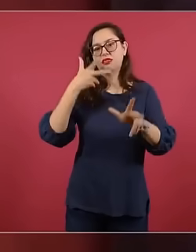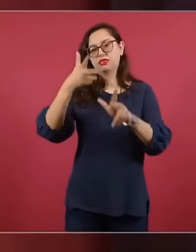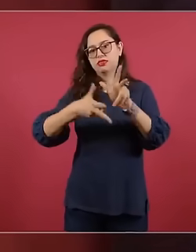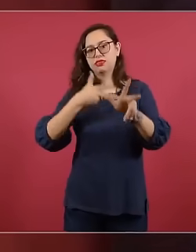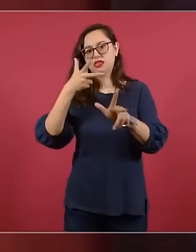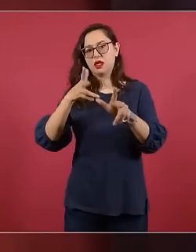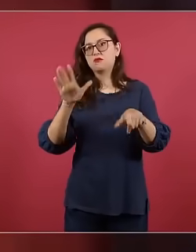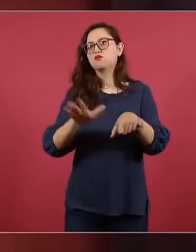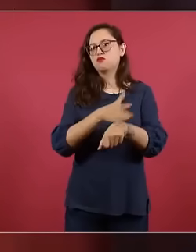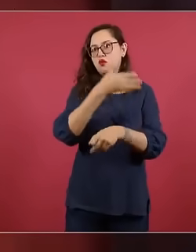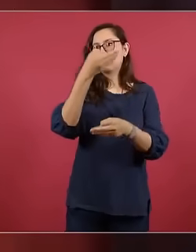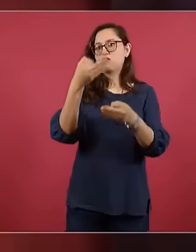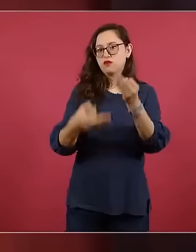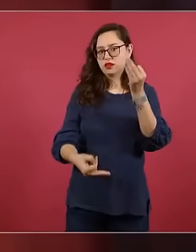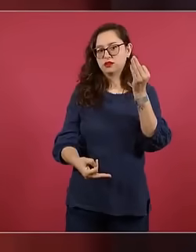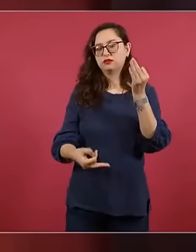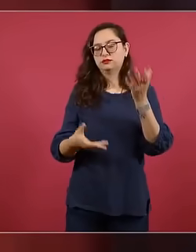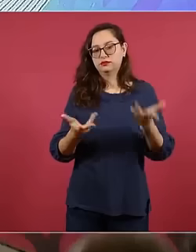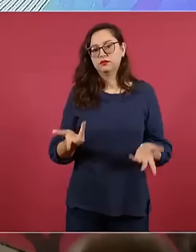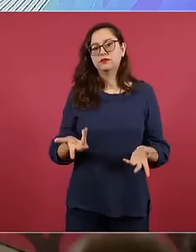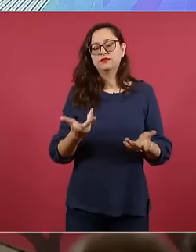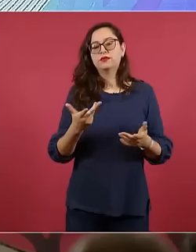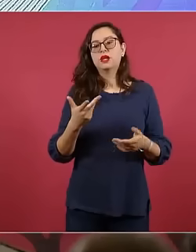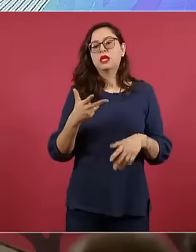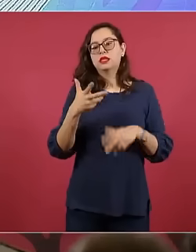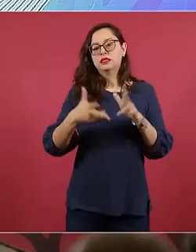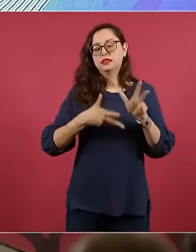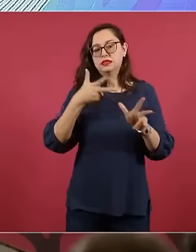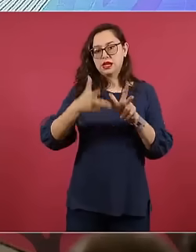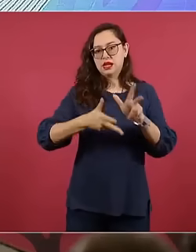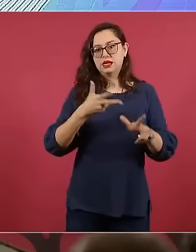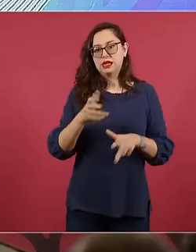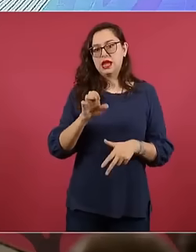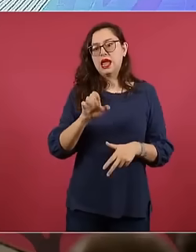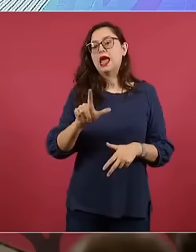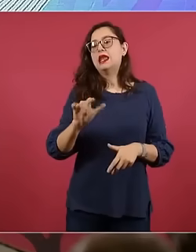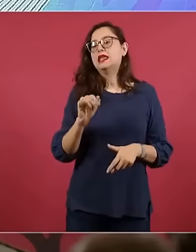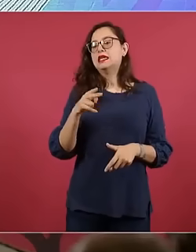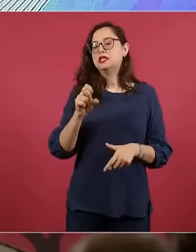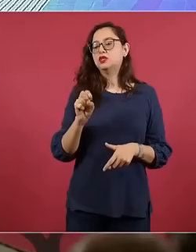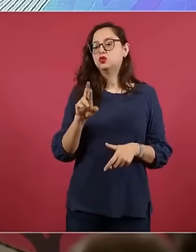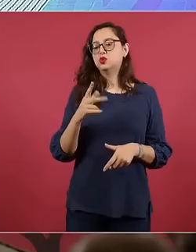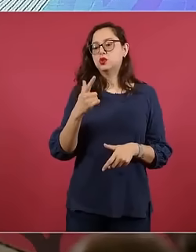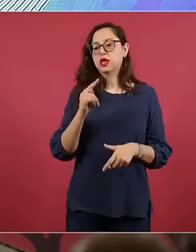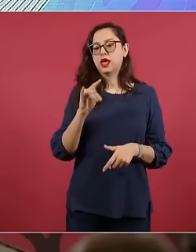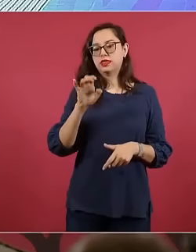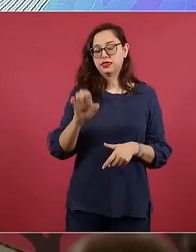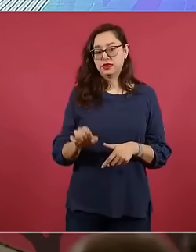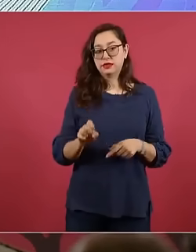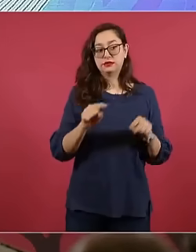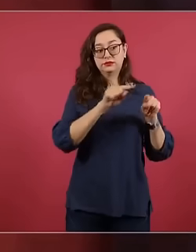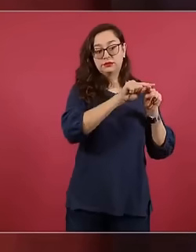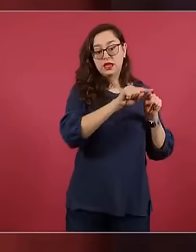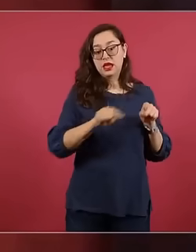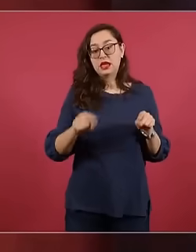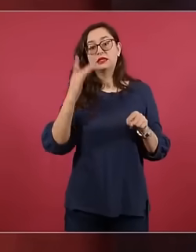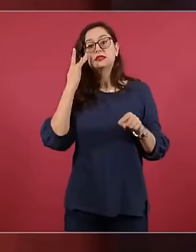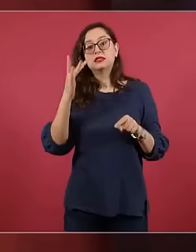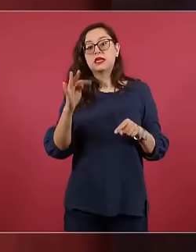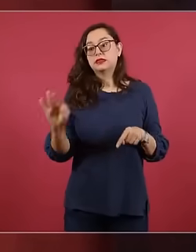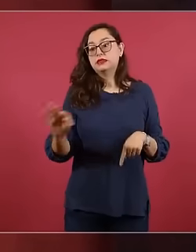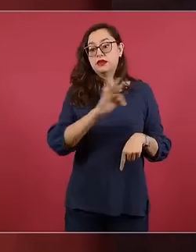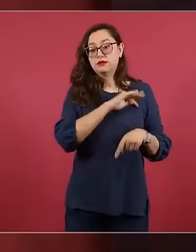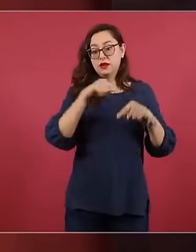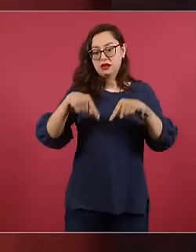de esta parte del tren interurbano, el Insurgente, con su llegada hasta Santa Fe. Al llegar a Santa Fe se conectó con la Ciudad